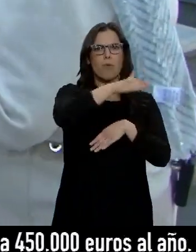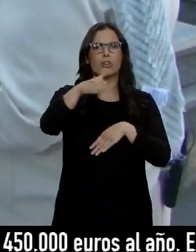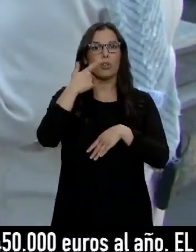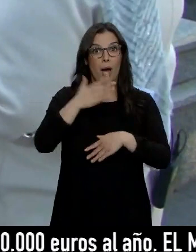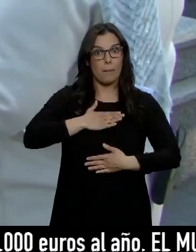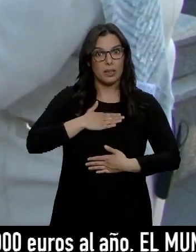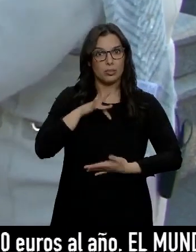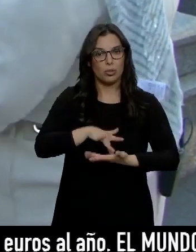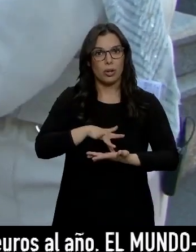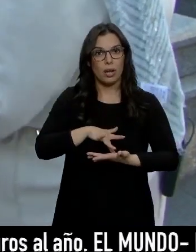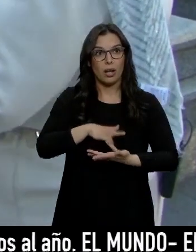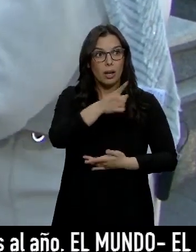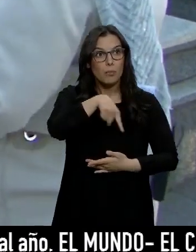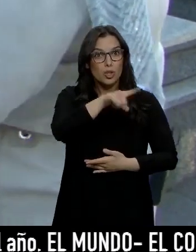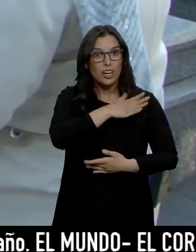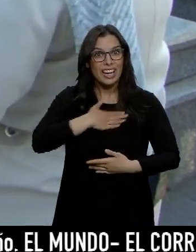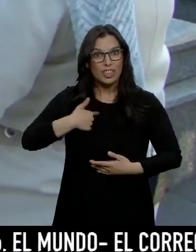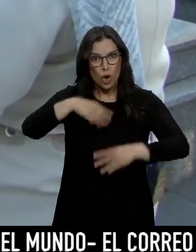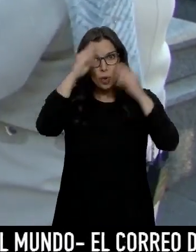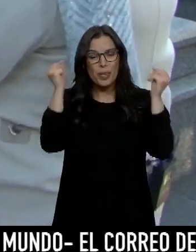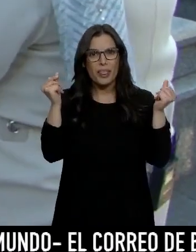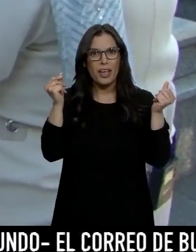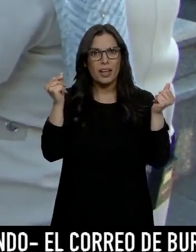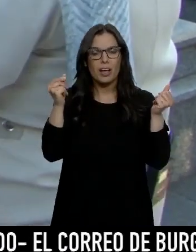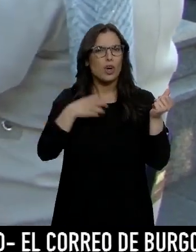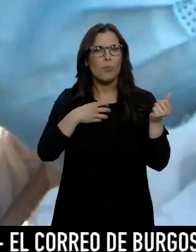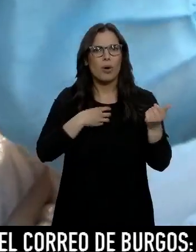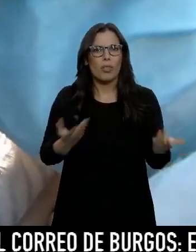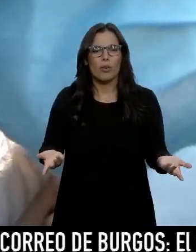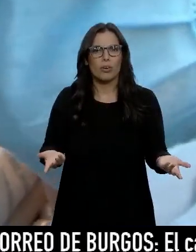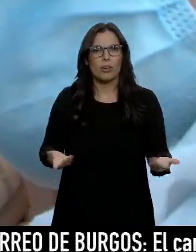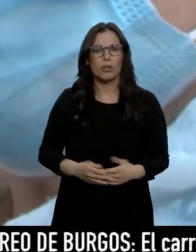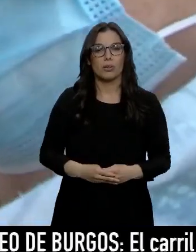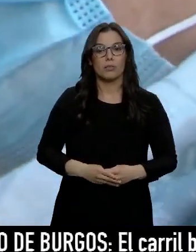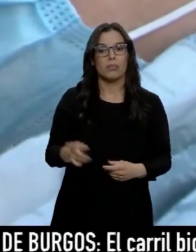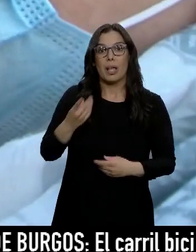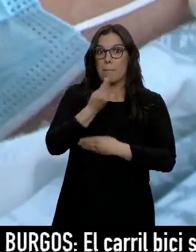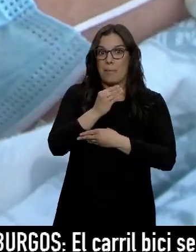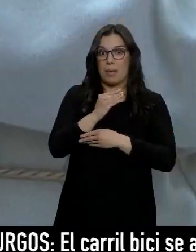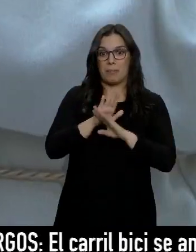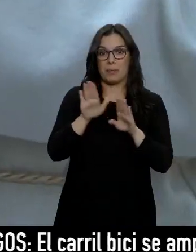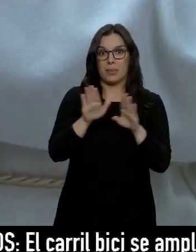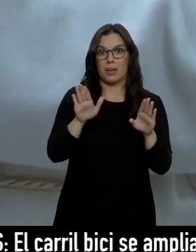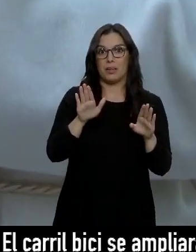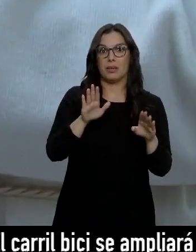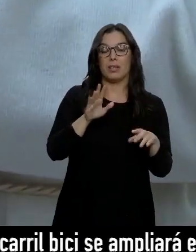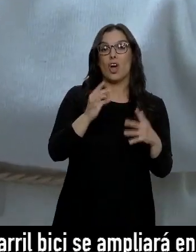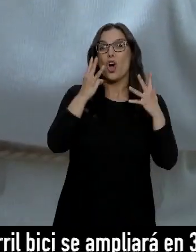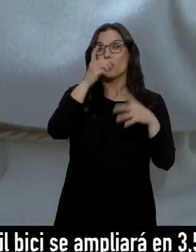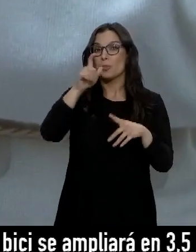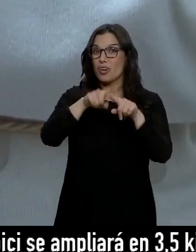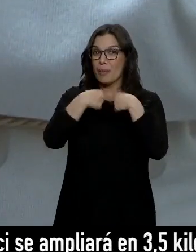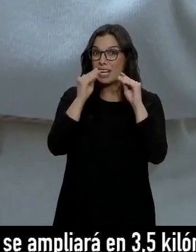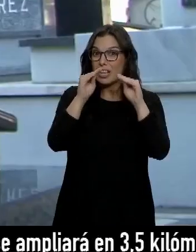me pasó a mí. Y vosotros queréis que yo lo olvide. Y no lo puedo olvidar. Ella tan solo era un bebé cuando fusilaron a 8 miembros